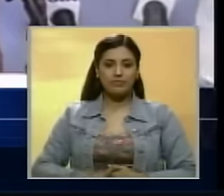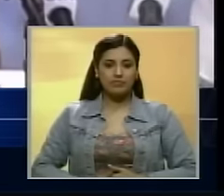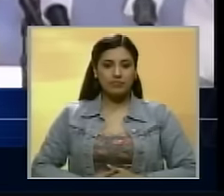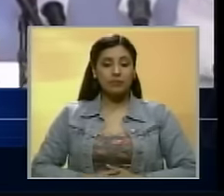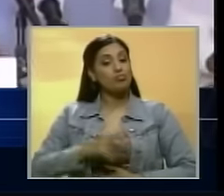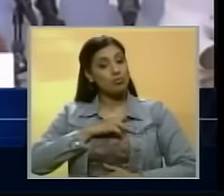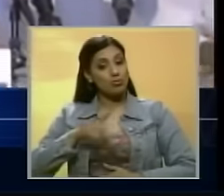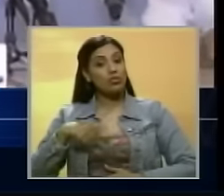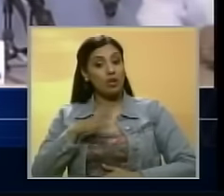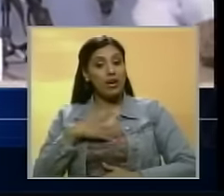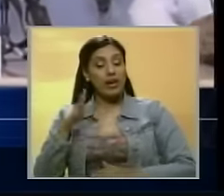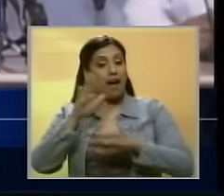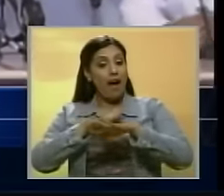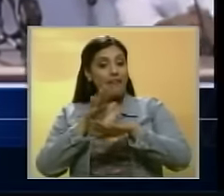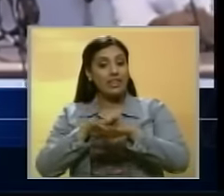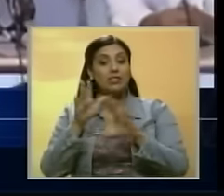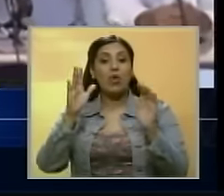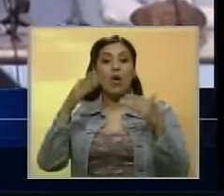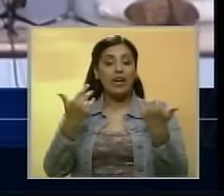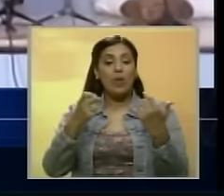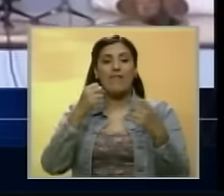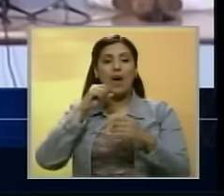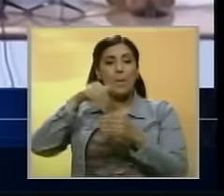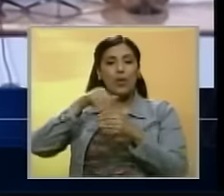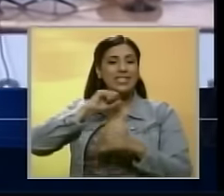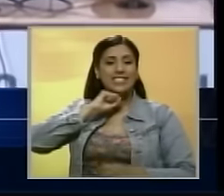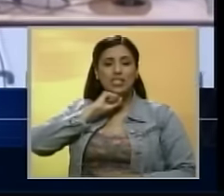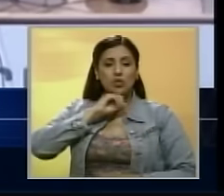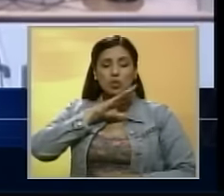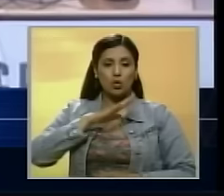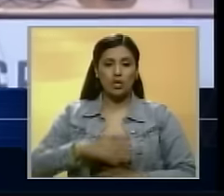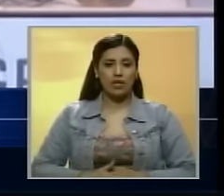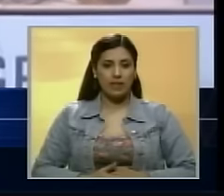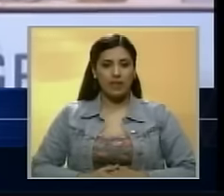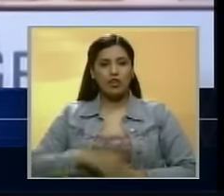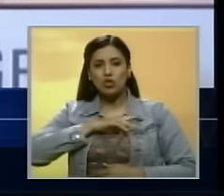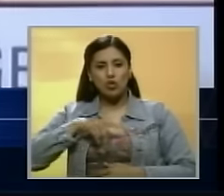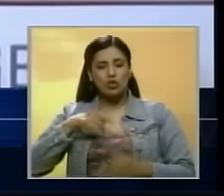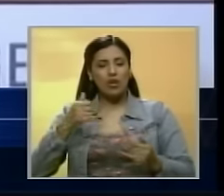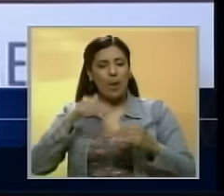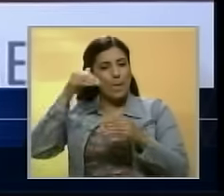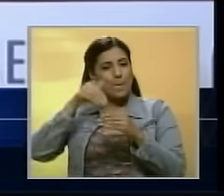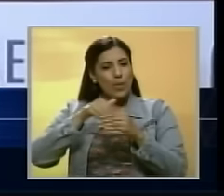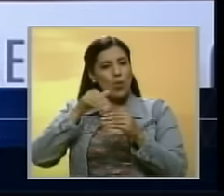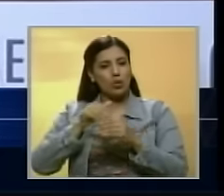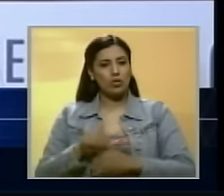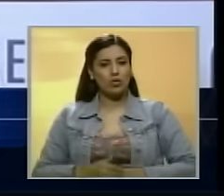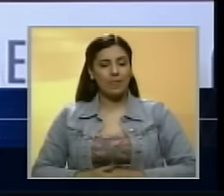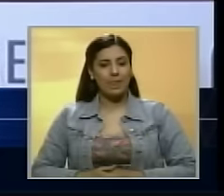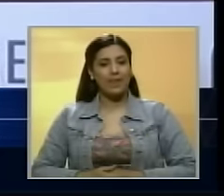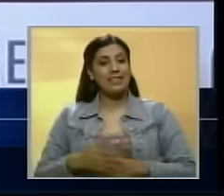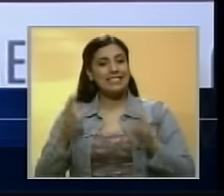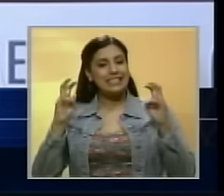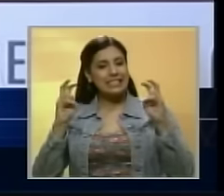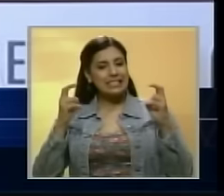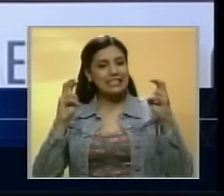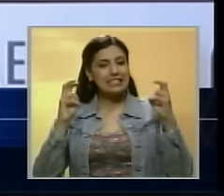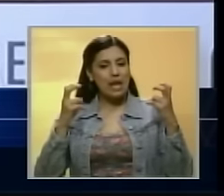nosotros queremos anunciar que se ha dado una votación histórica se ha sometido a votación que el tema